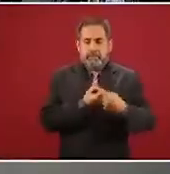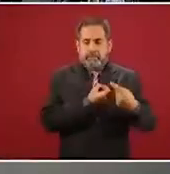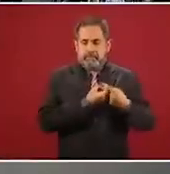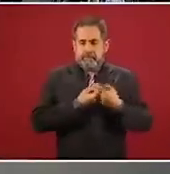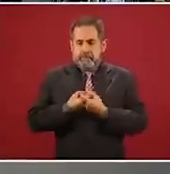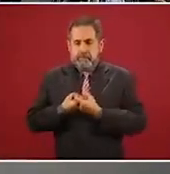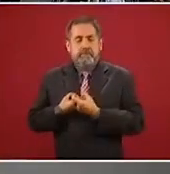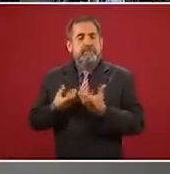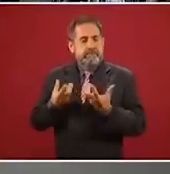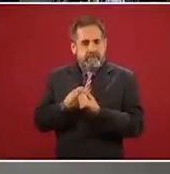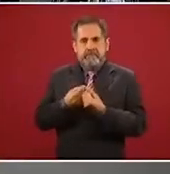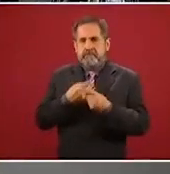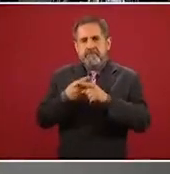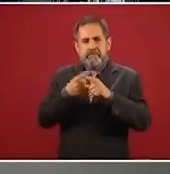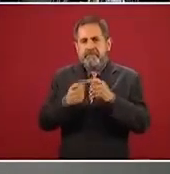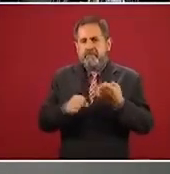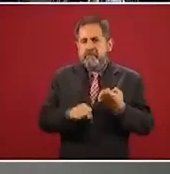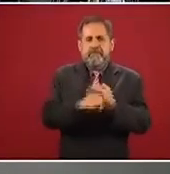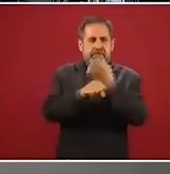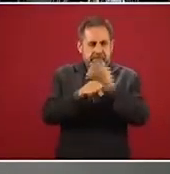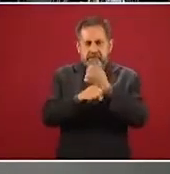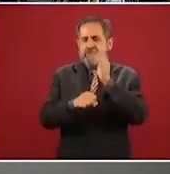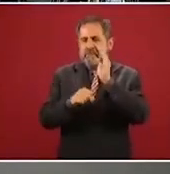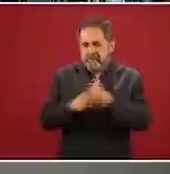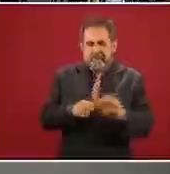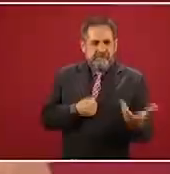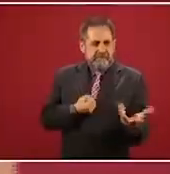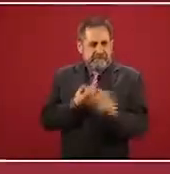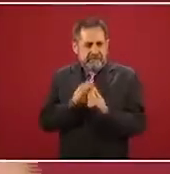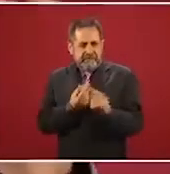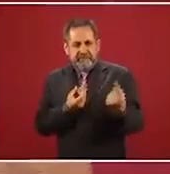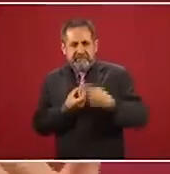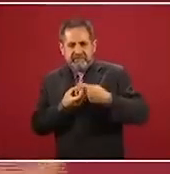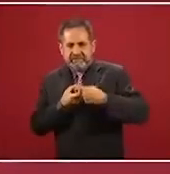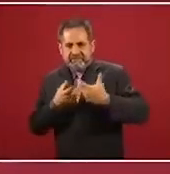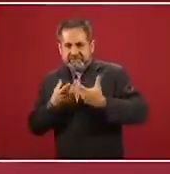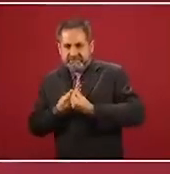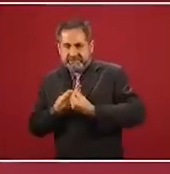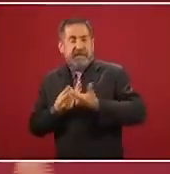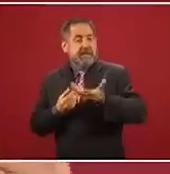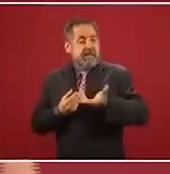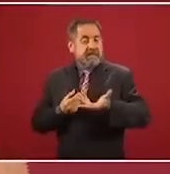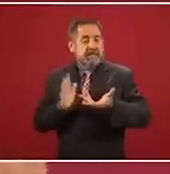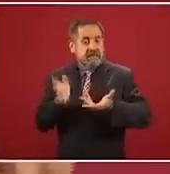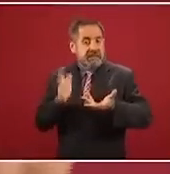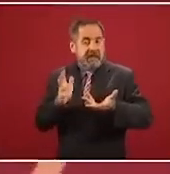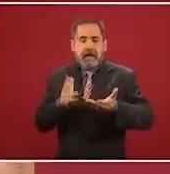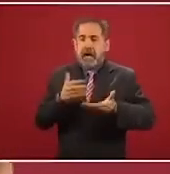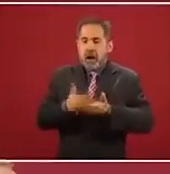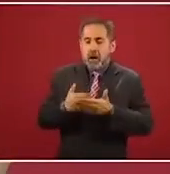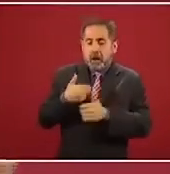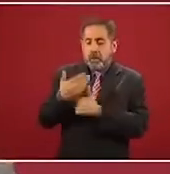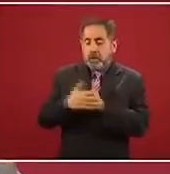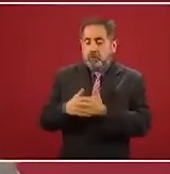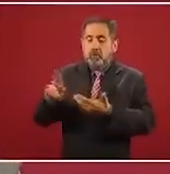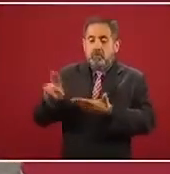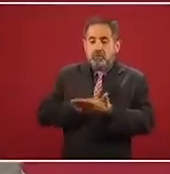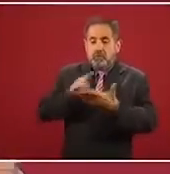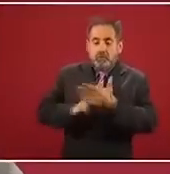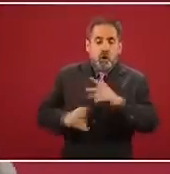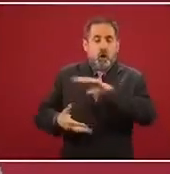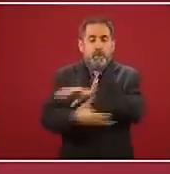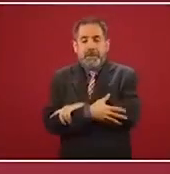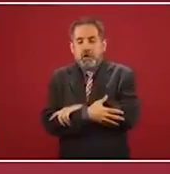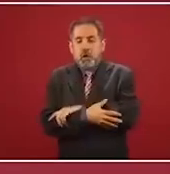se adhirieron al INSABI, al Instituto de Salud para el Bienestar, y ahora se procederá a la firma de convenios específicos